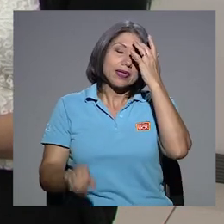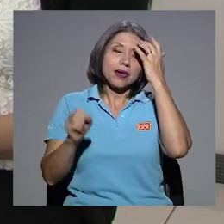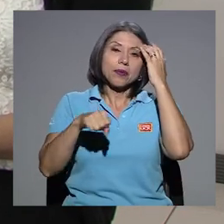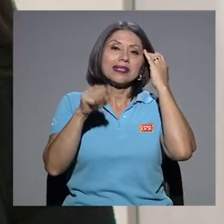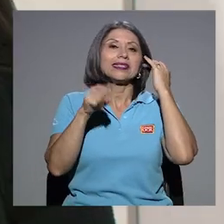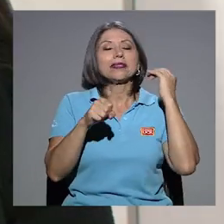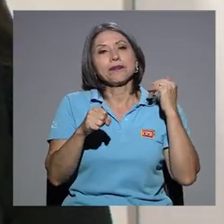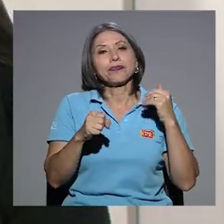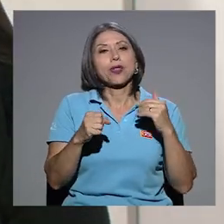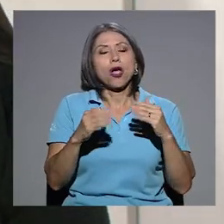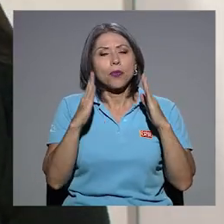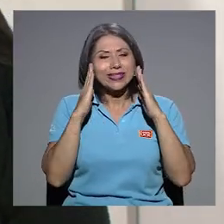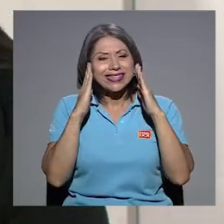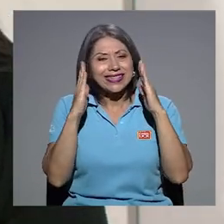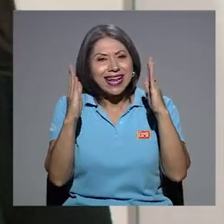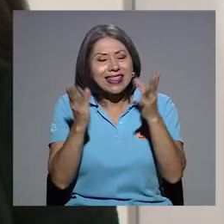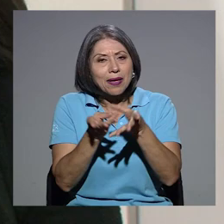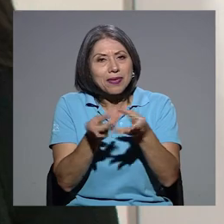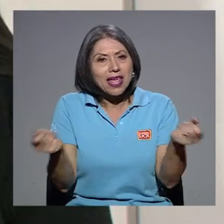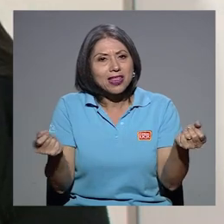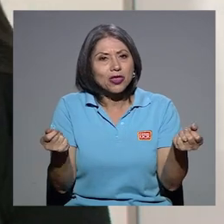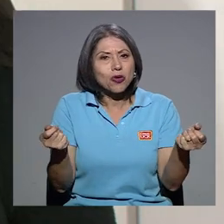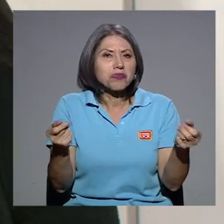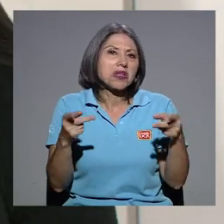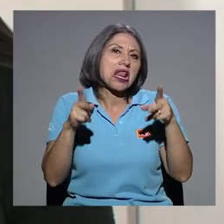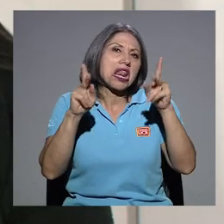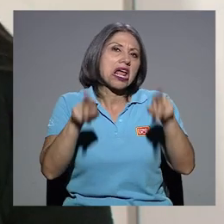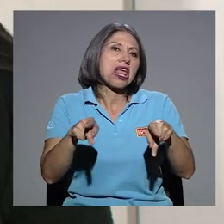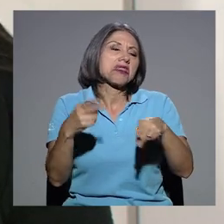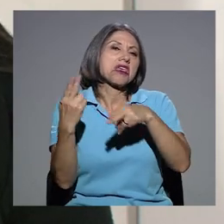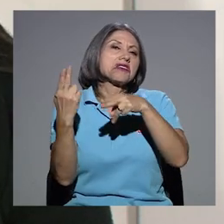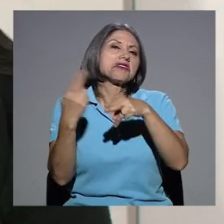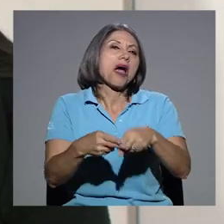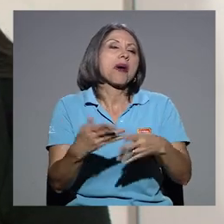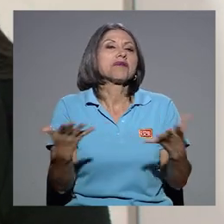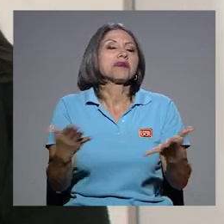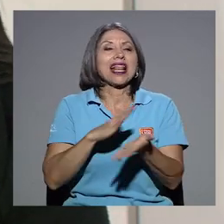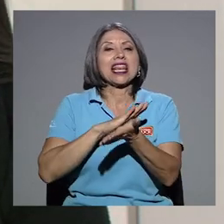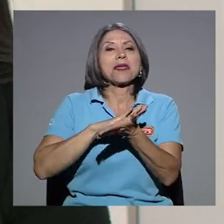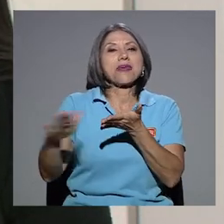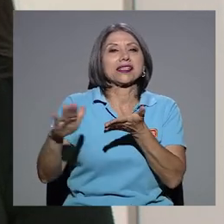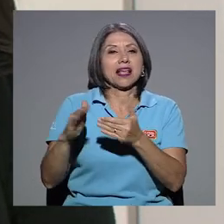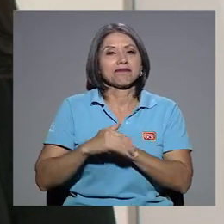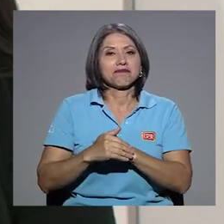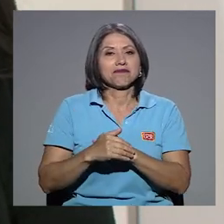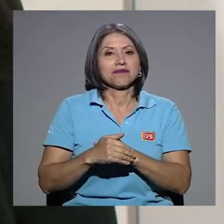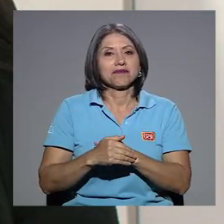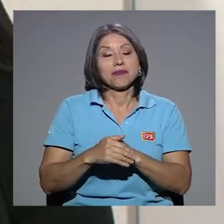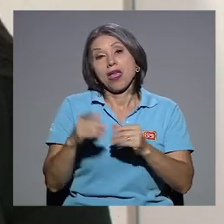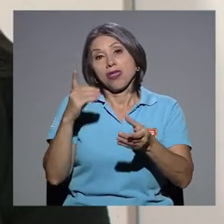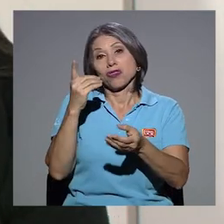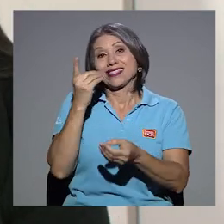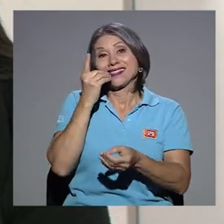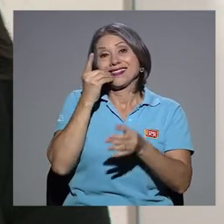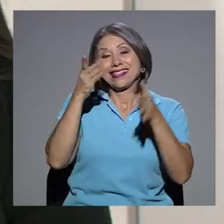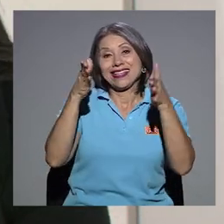El tratamiento es lo que la gente comúnmente llama limpieza, una limpieza. Entonces, el odontólogo lo que va a hacer es remover